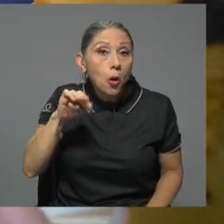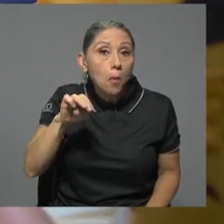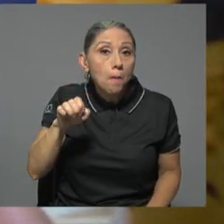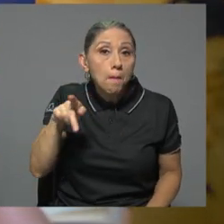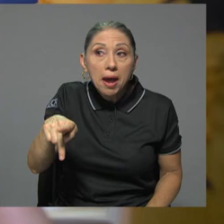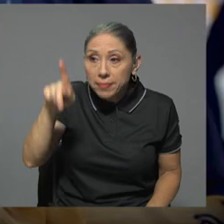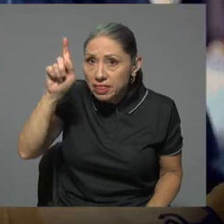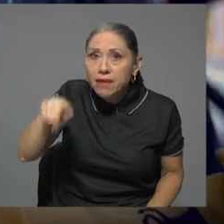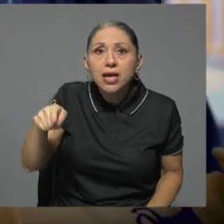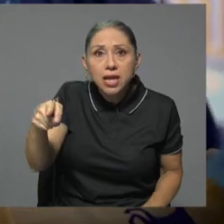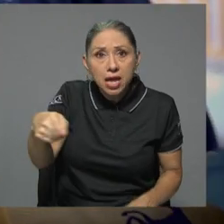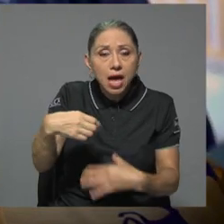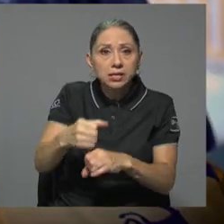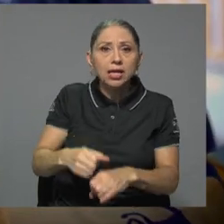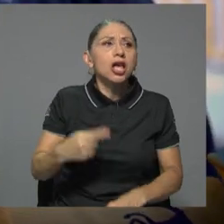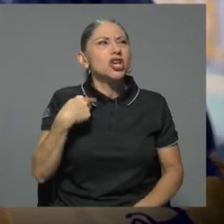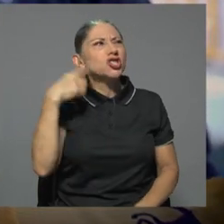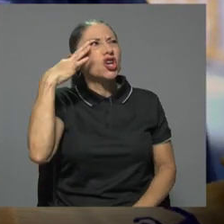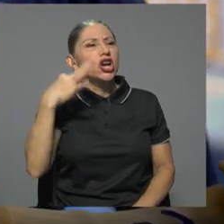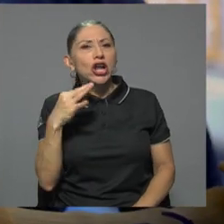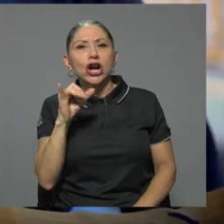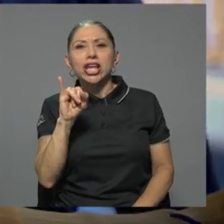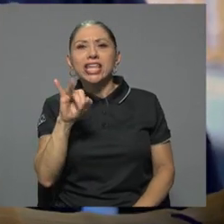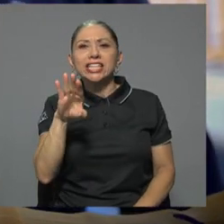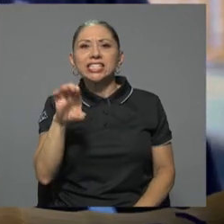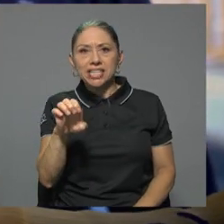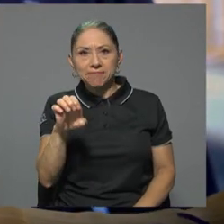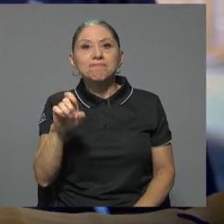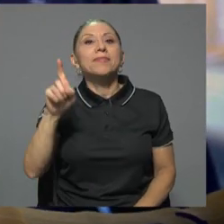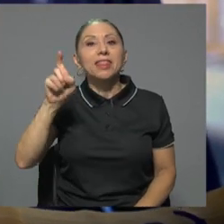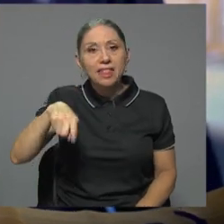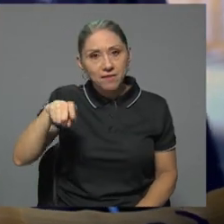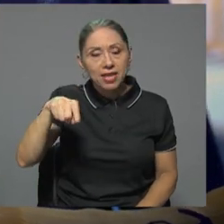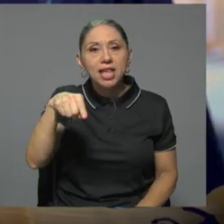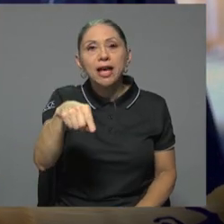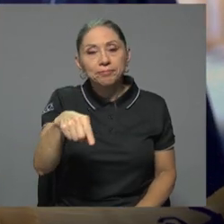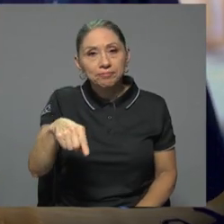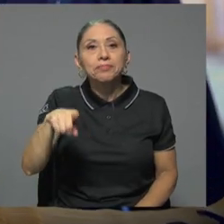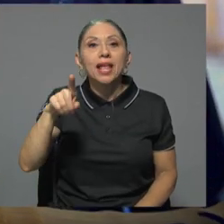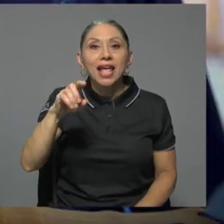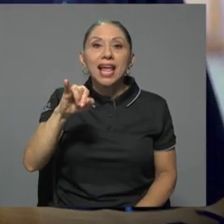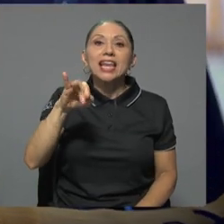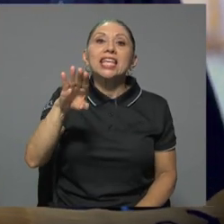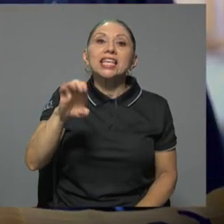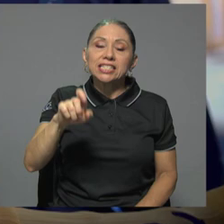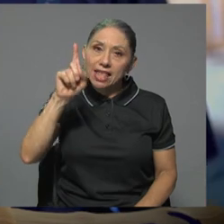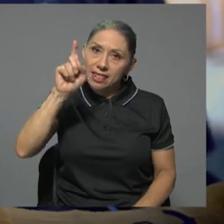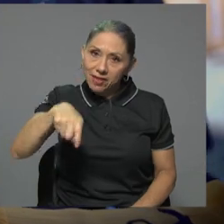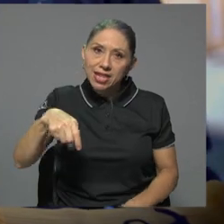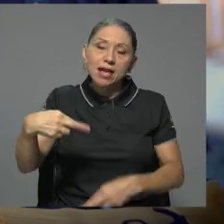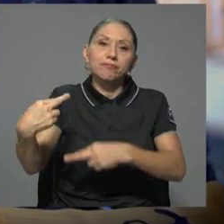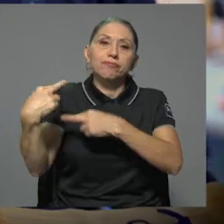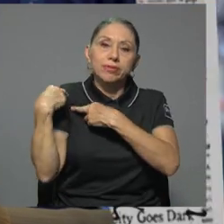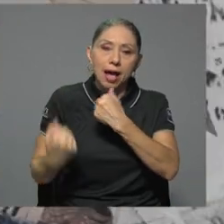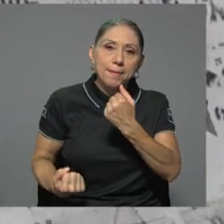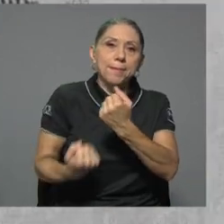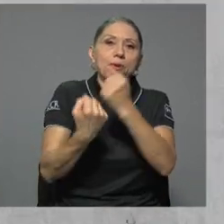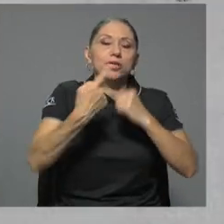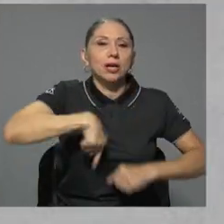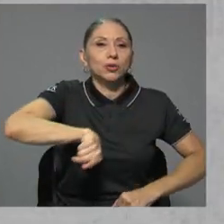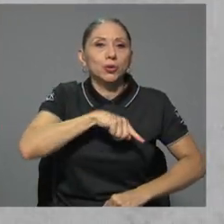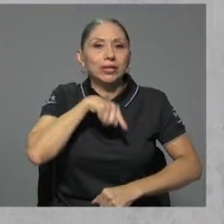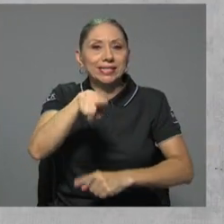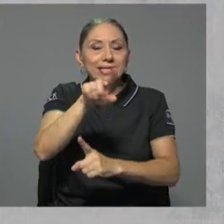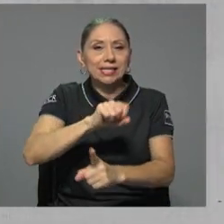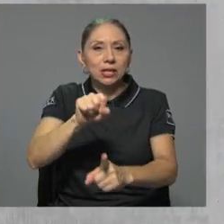preocuparse verdad me siento que él dice debería d desde nuestro país se debería ser el que nos apoya en esta serie en esta